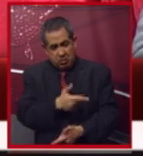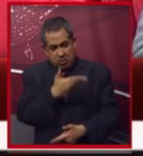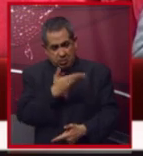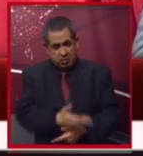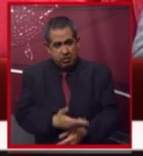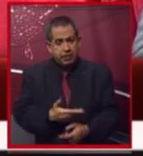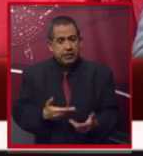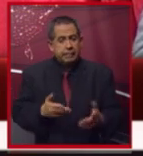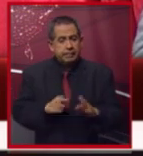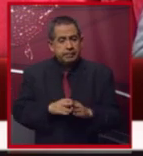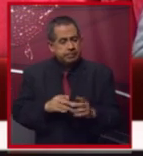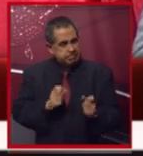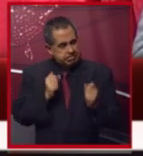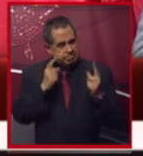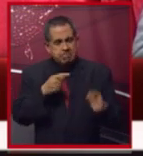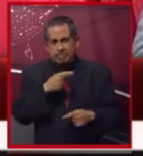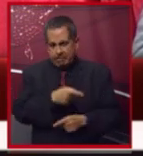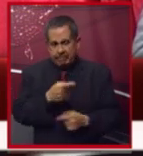como ella lo ha hecho.